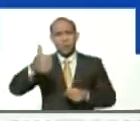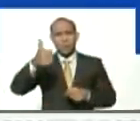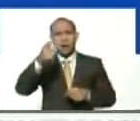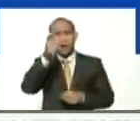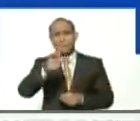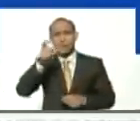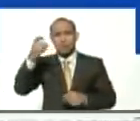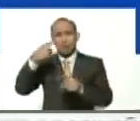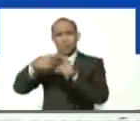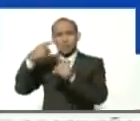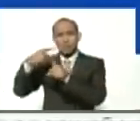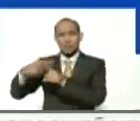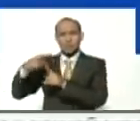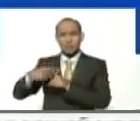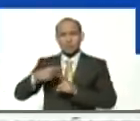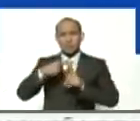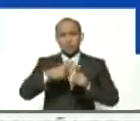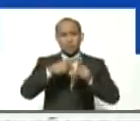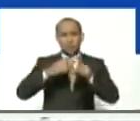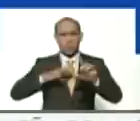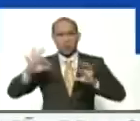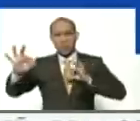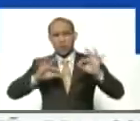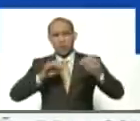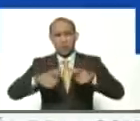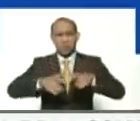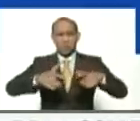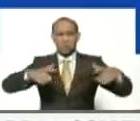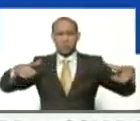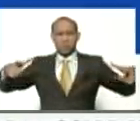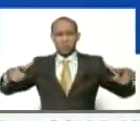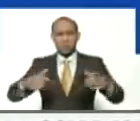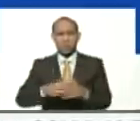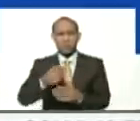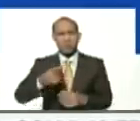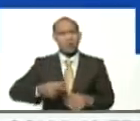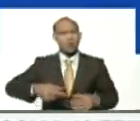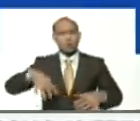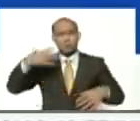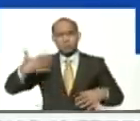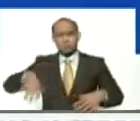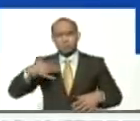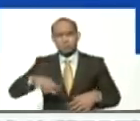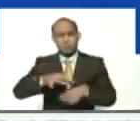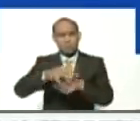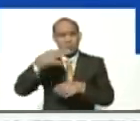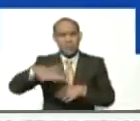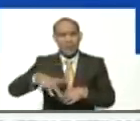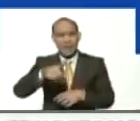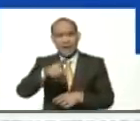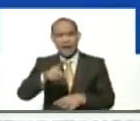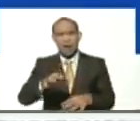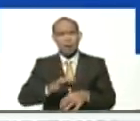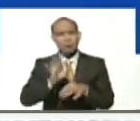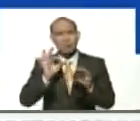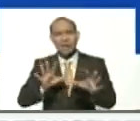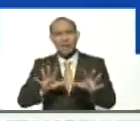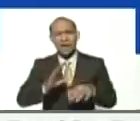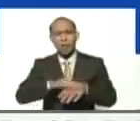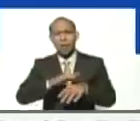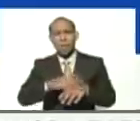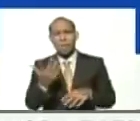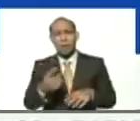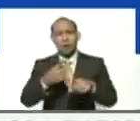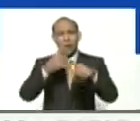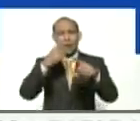70% por eso se refiere que es una variante muy contagiosa y perder un lente multiplica